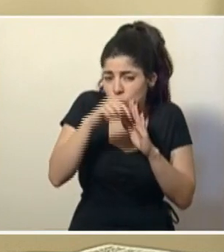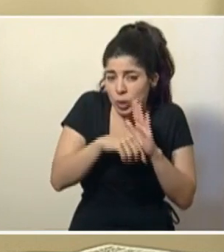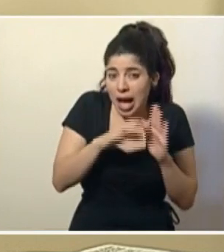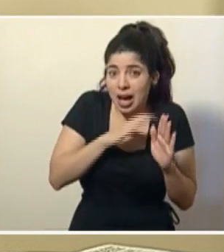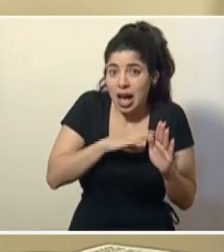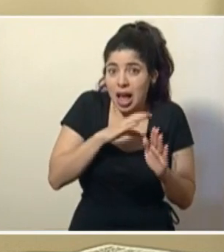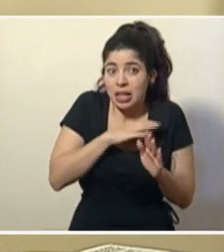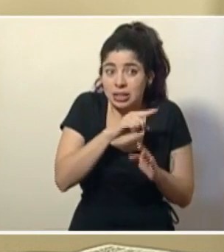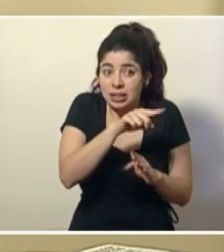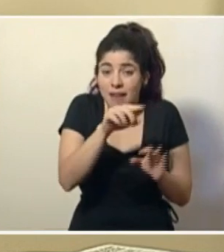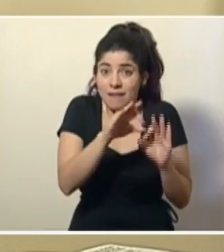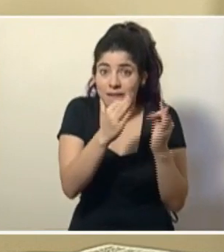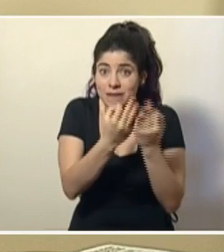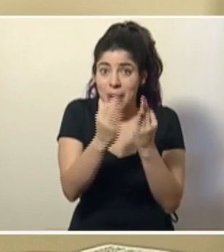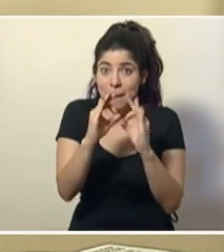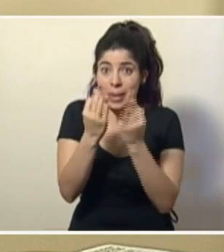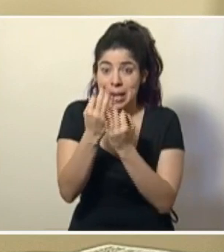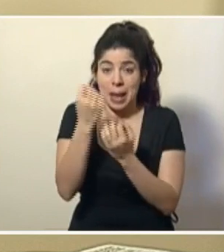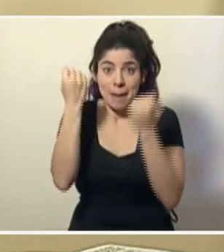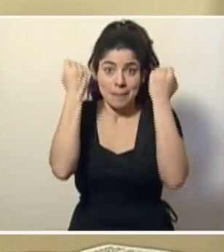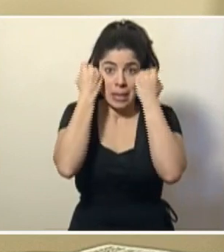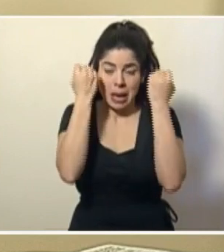de estas dos familias en Pavas.